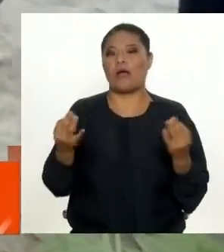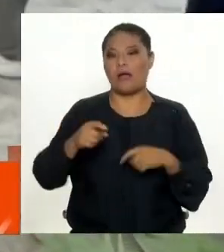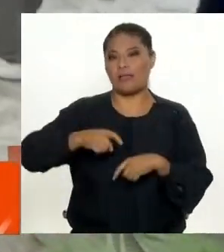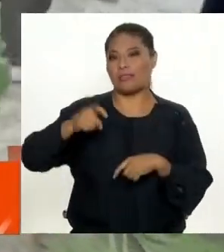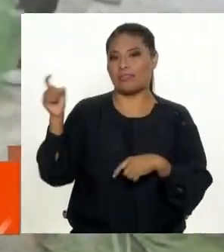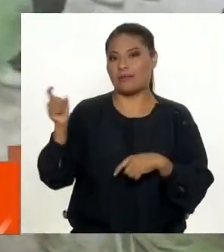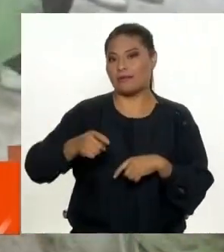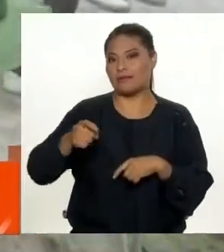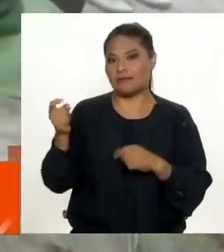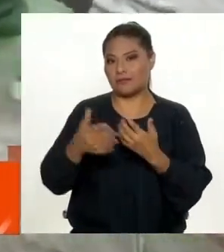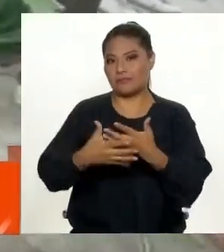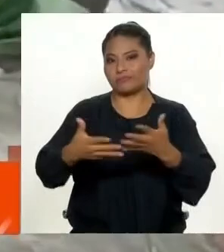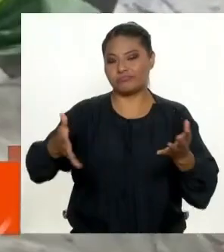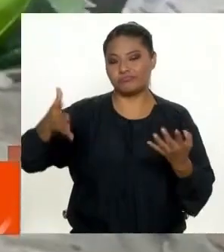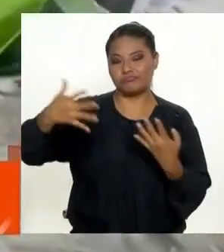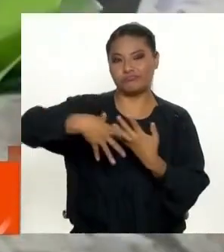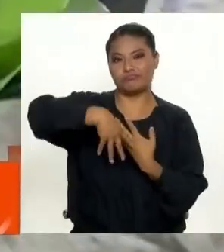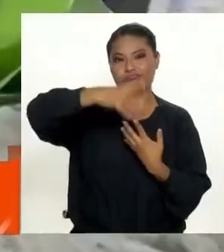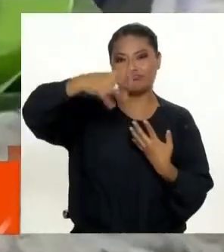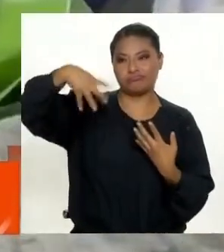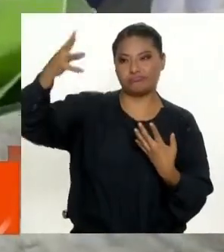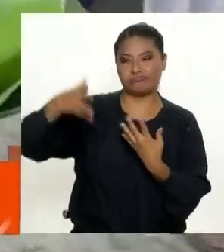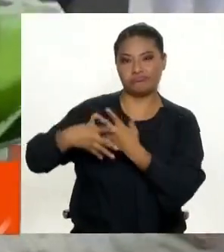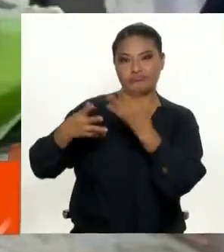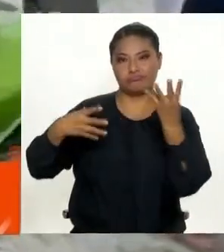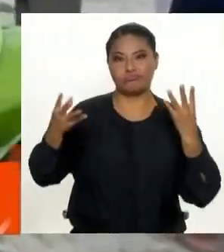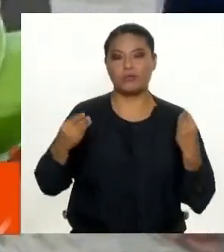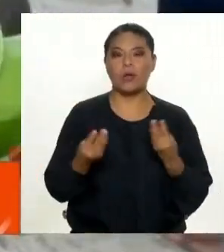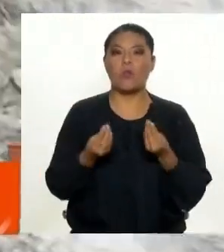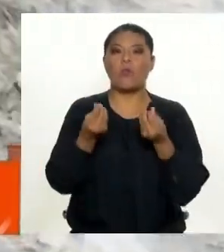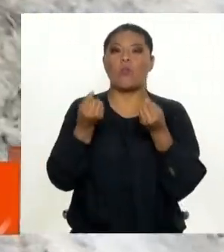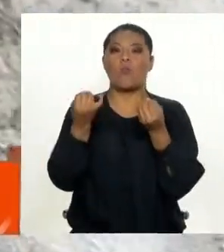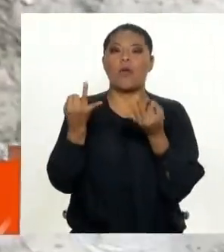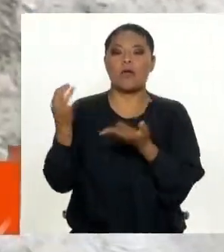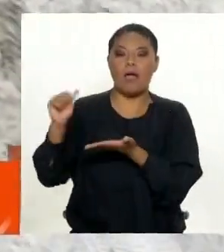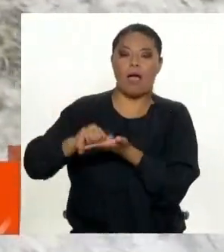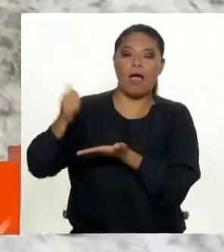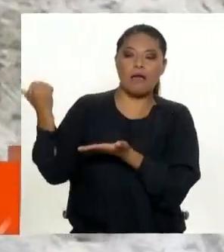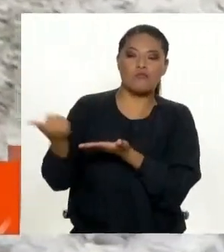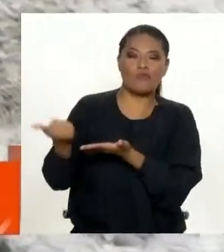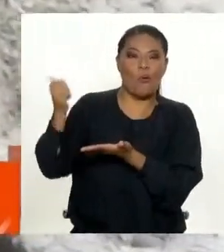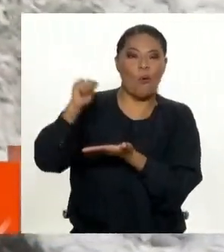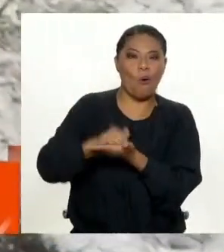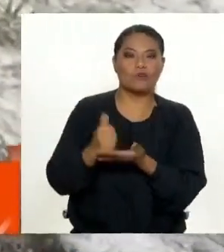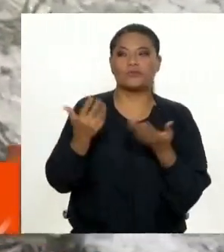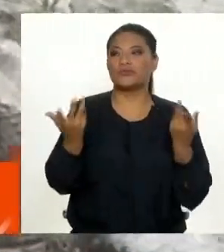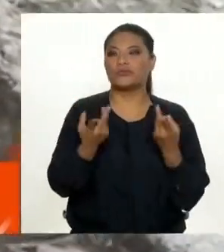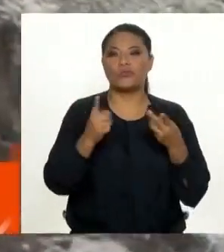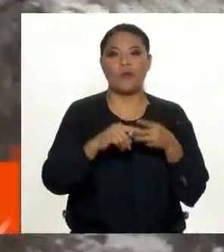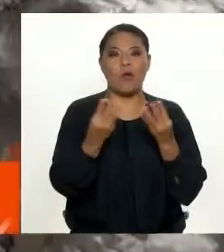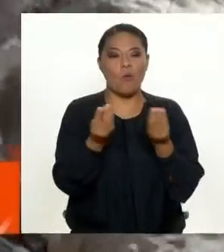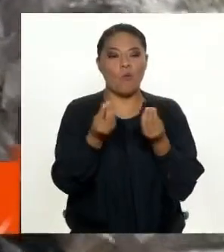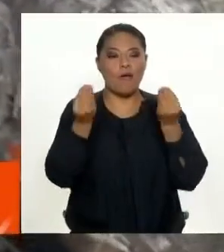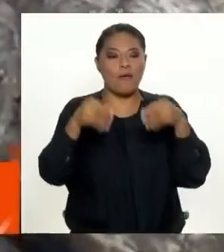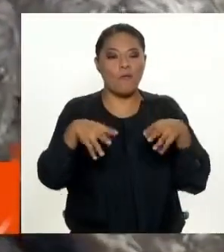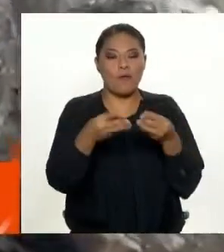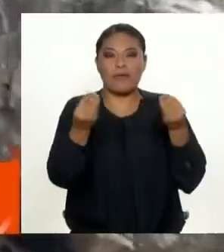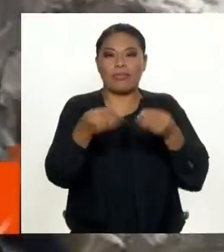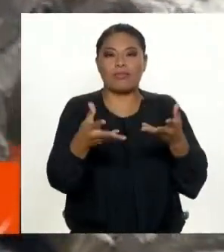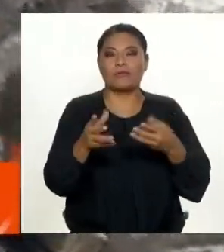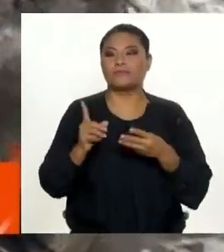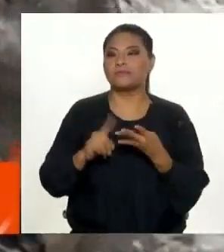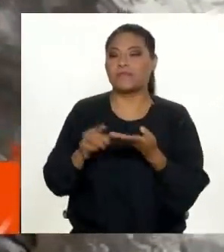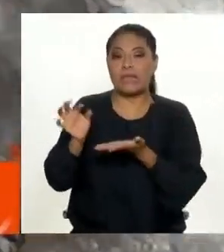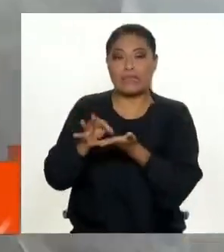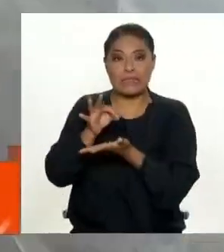necesitado o necesitarán para la preparación? ¿Cuántos kilos de arroz, por ejemplo? ¿Cuántas gallinas? ¿Cuántos huevitos duros tendrán que utilizar? ¿Cuánta aceituna?